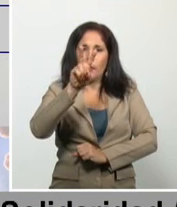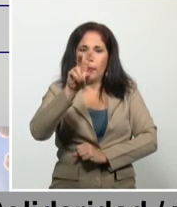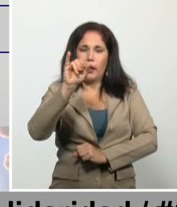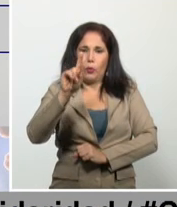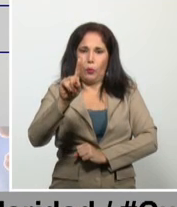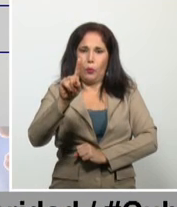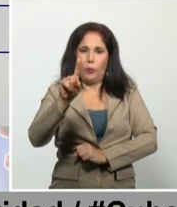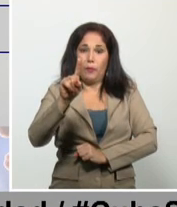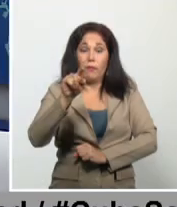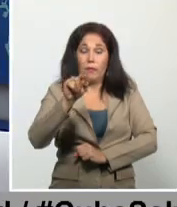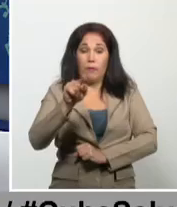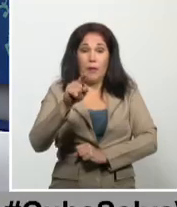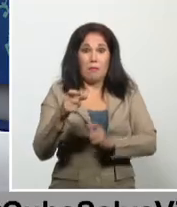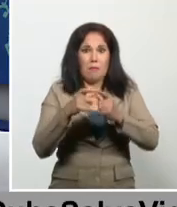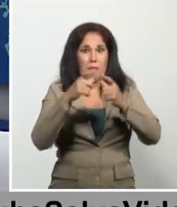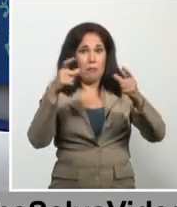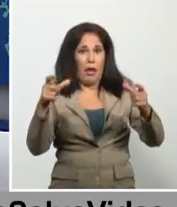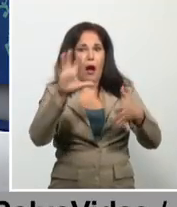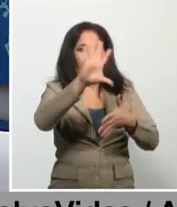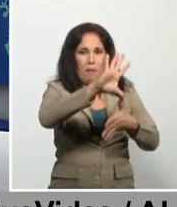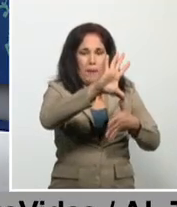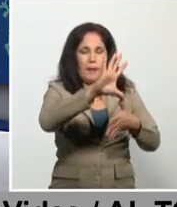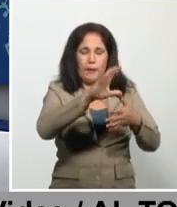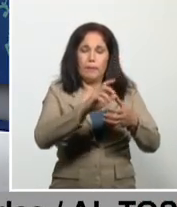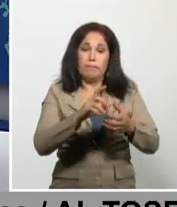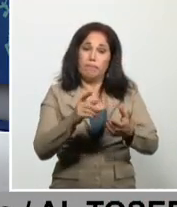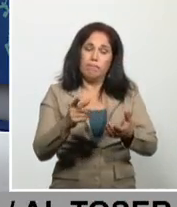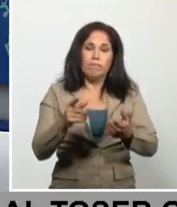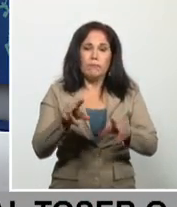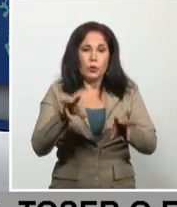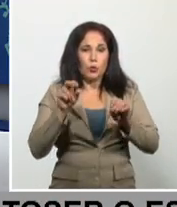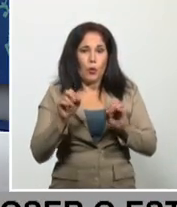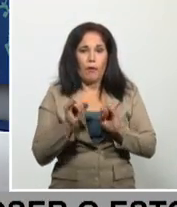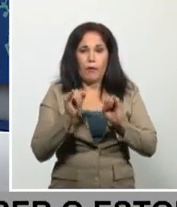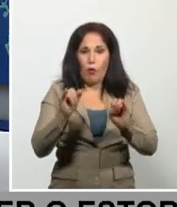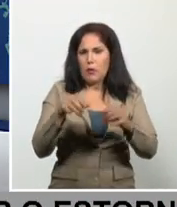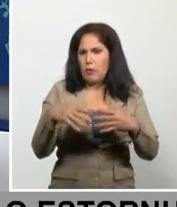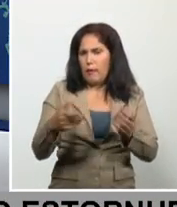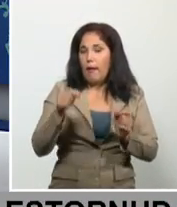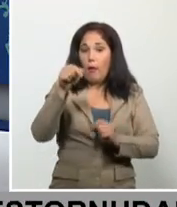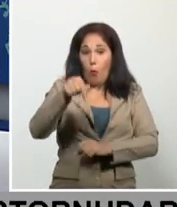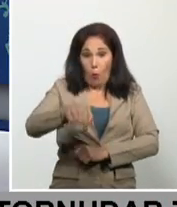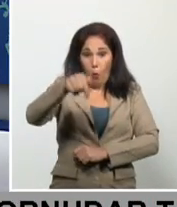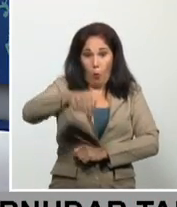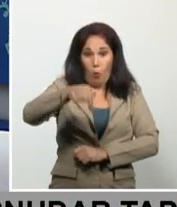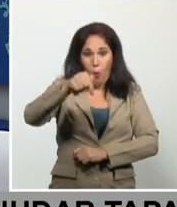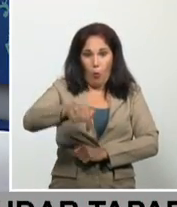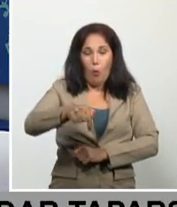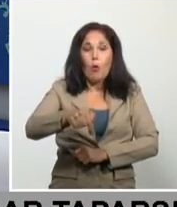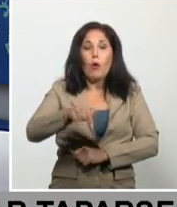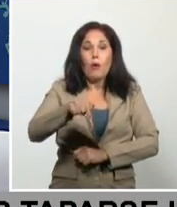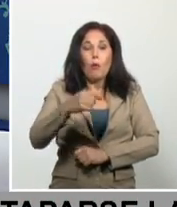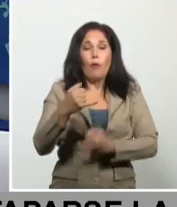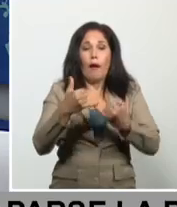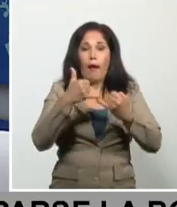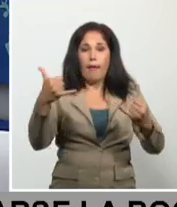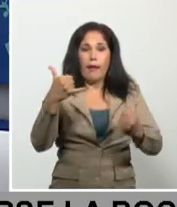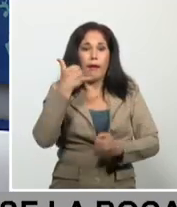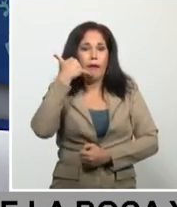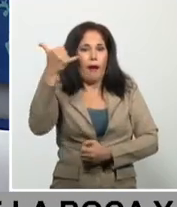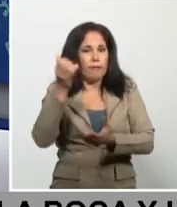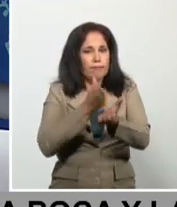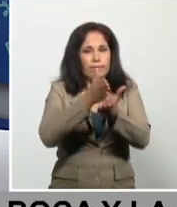25.621. Trasciende como un dato también novedoso en estas jornadas que a partir de hoy se habilita una línea directa